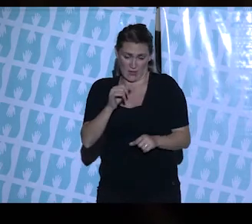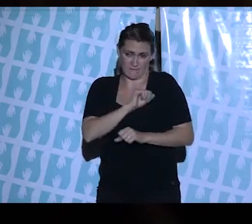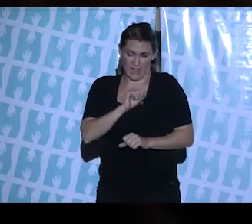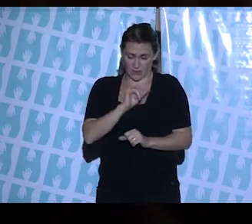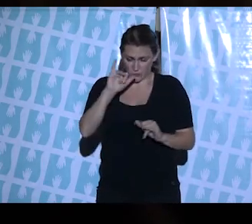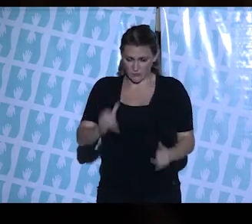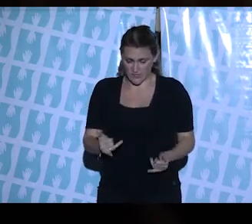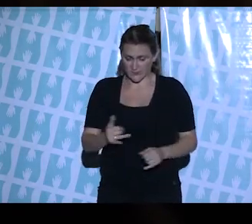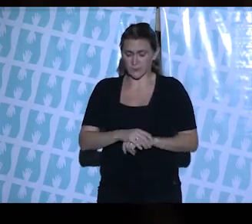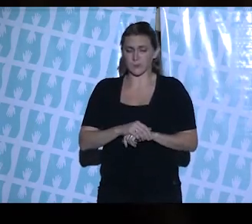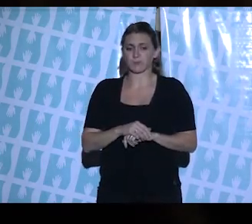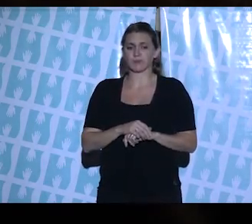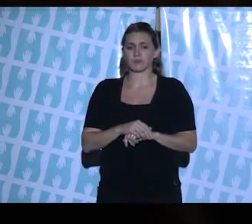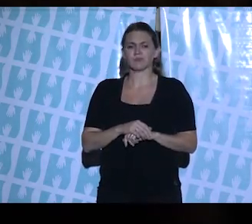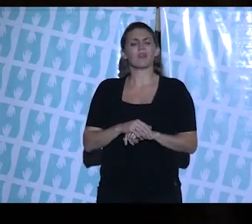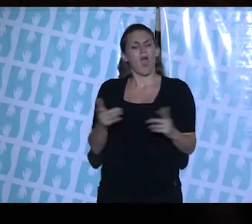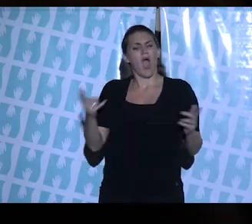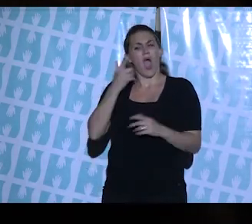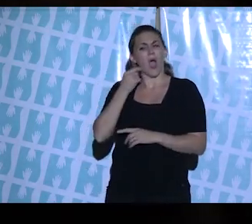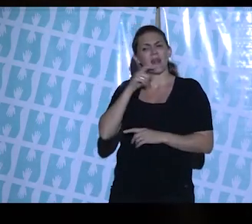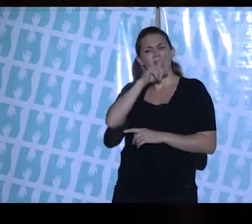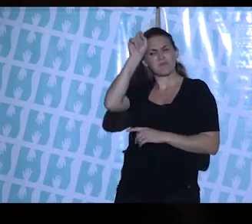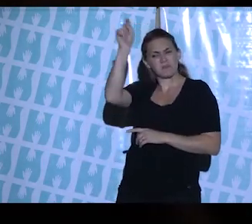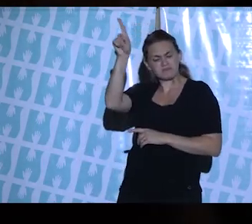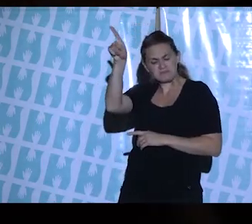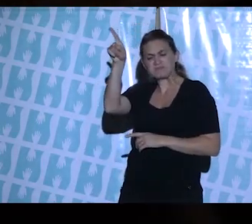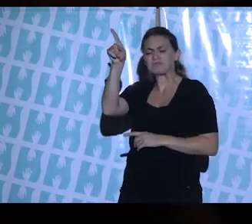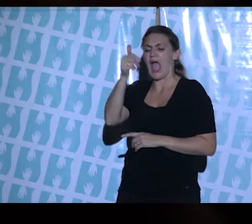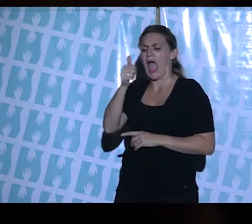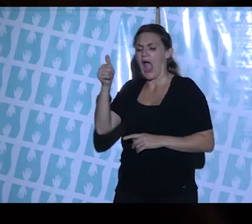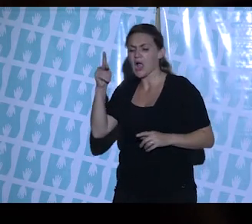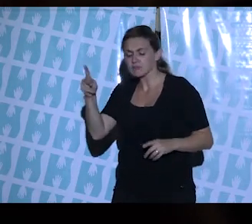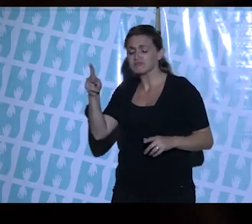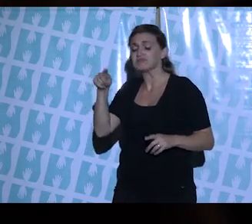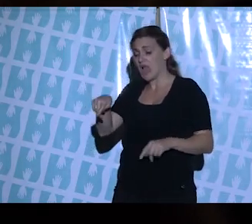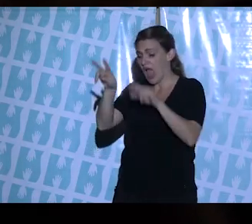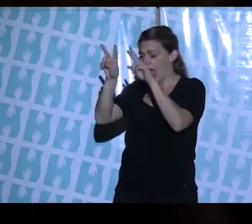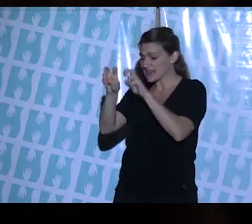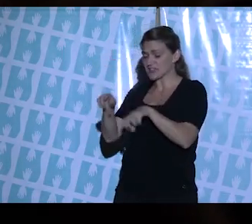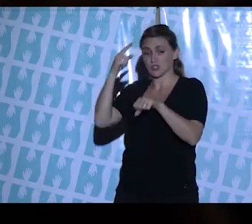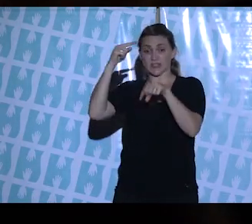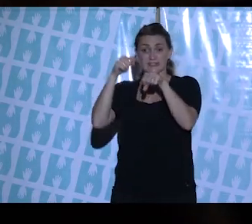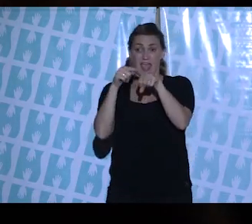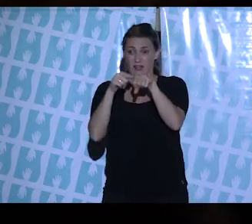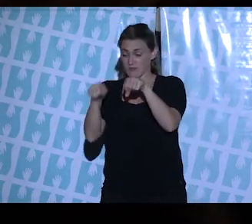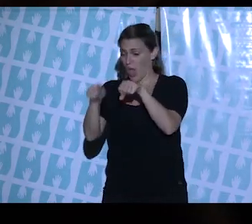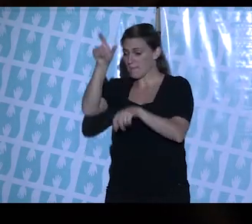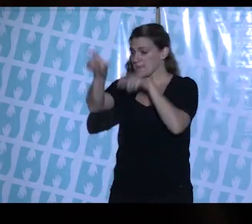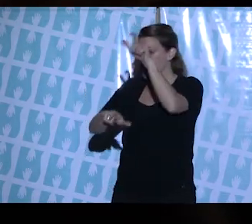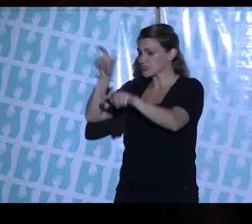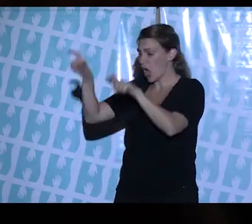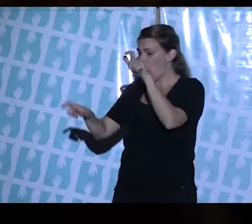Entonces, ¿él qué hizo? Analizó el cerebro de pacientes que tenían pocos años de